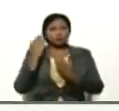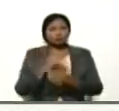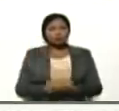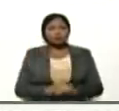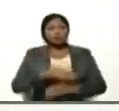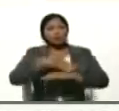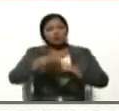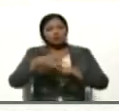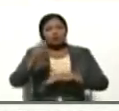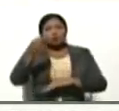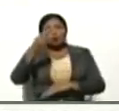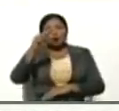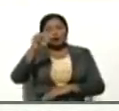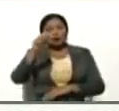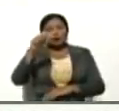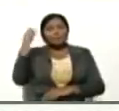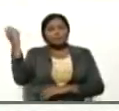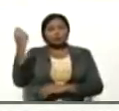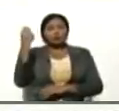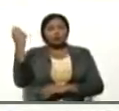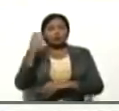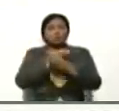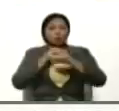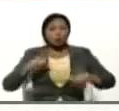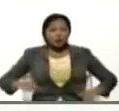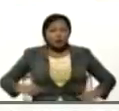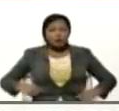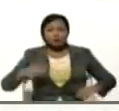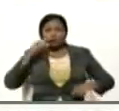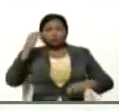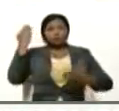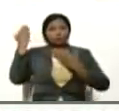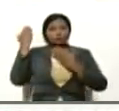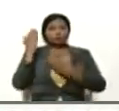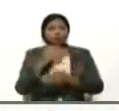Municipio Guanare de Portuguesa, Óscar Novoa.